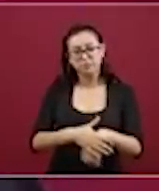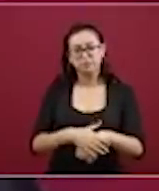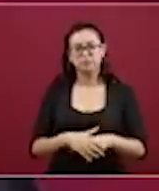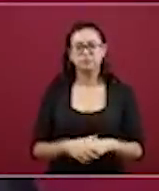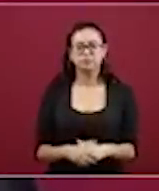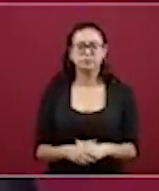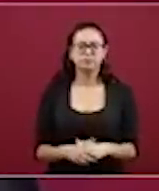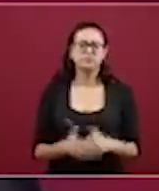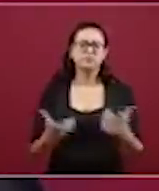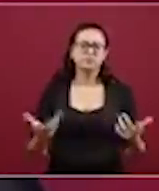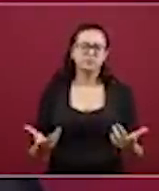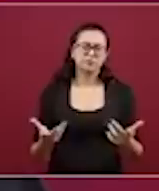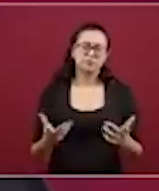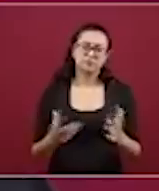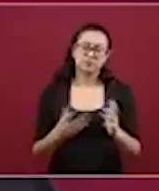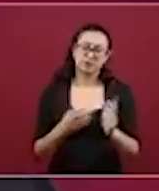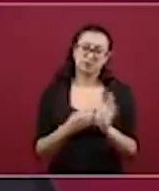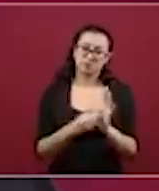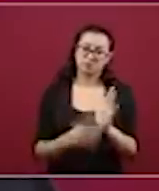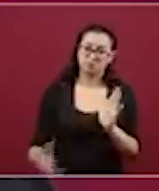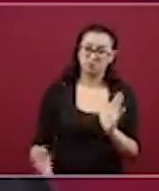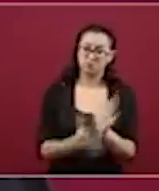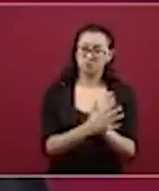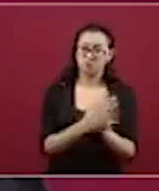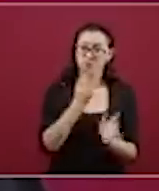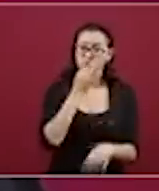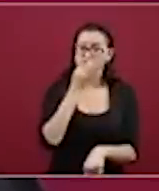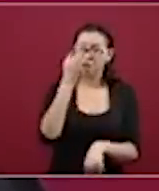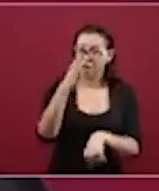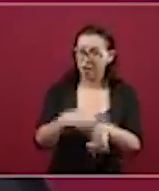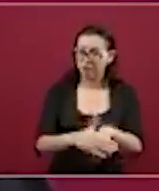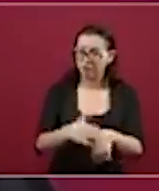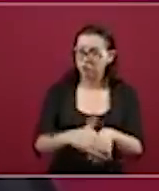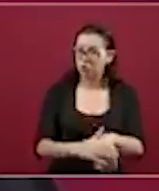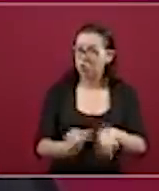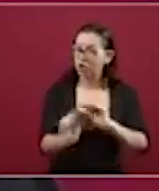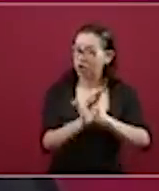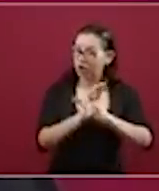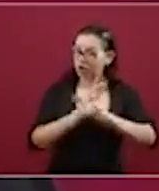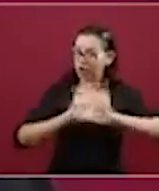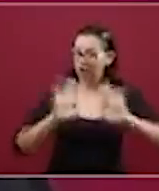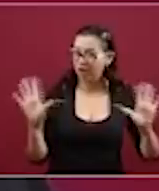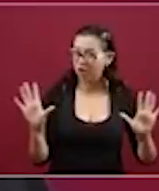se deje de manifiesto con toda claridad